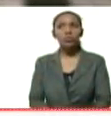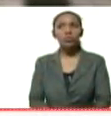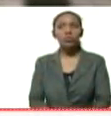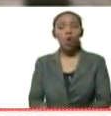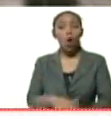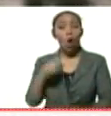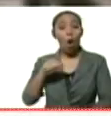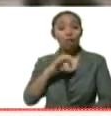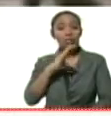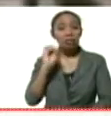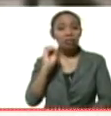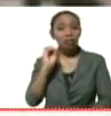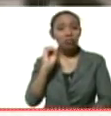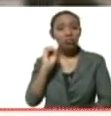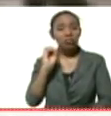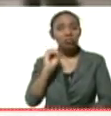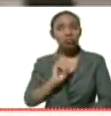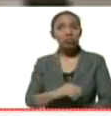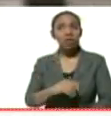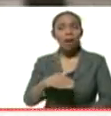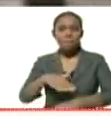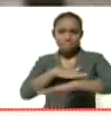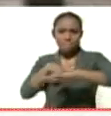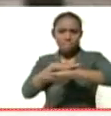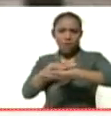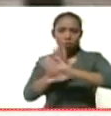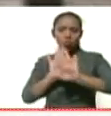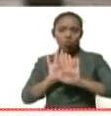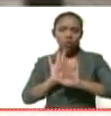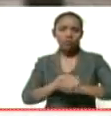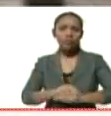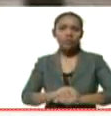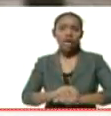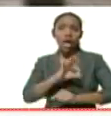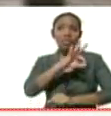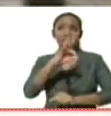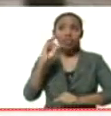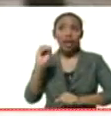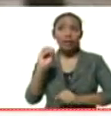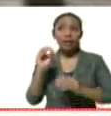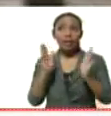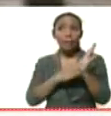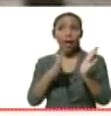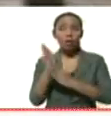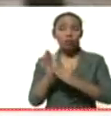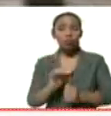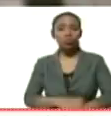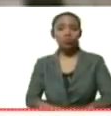Hoy es 30. Me perdonan, pues. 30 de marzo, anótenlo.